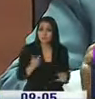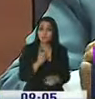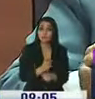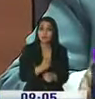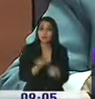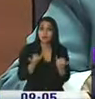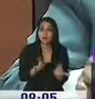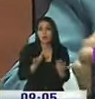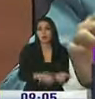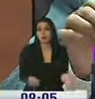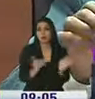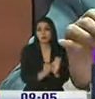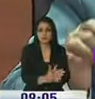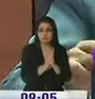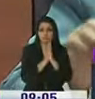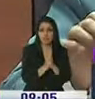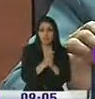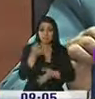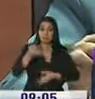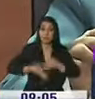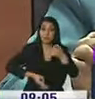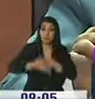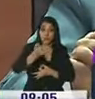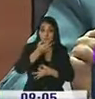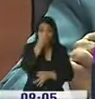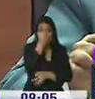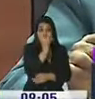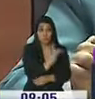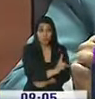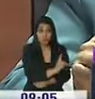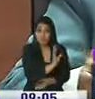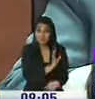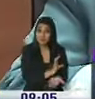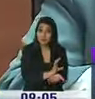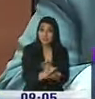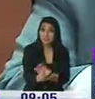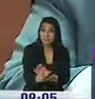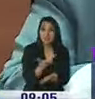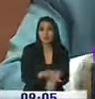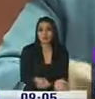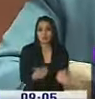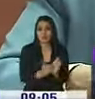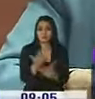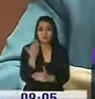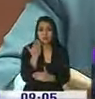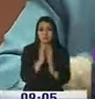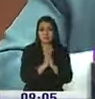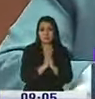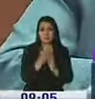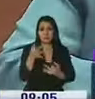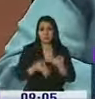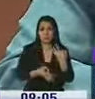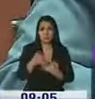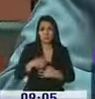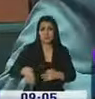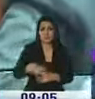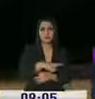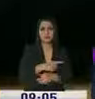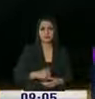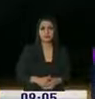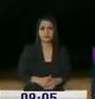la apelación a la resolución del habeas corpus emitida hace pocos minutos por la Sala de lo